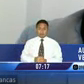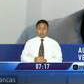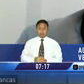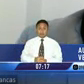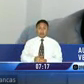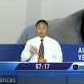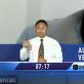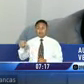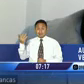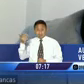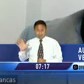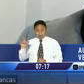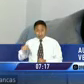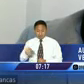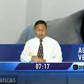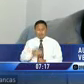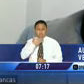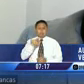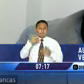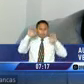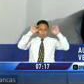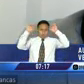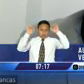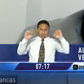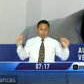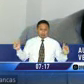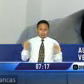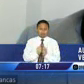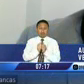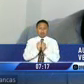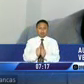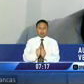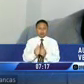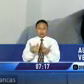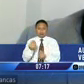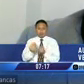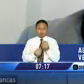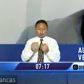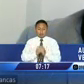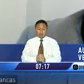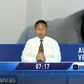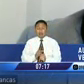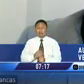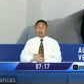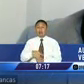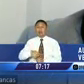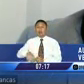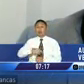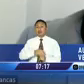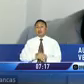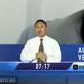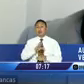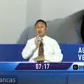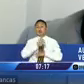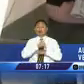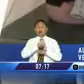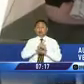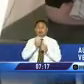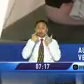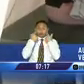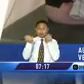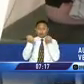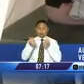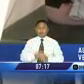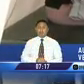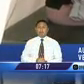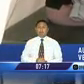En ese caso, la estrategia tiene que ser complementaria, integral y directamente dirigida por el personal sanitario.